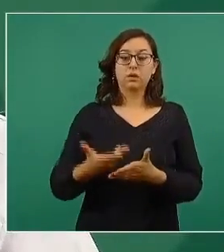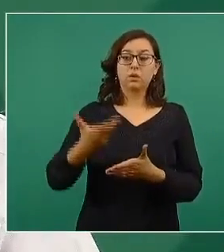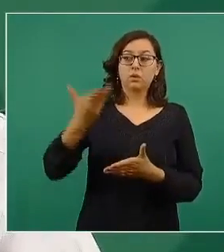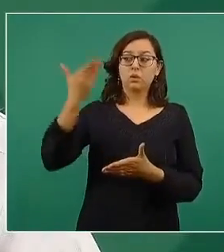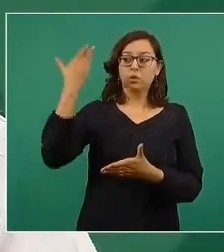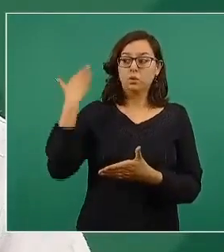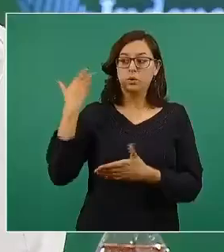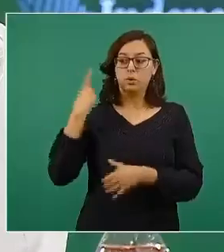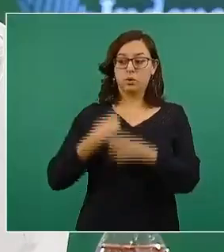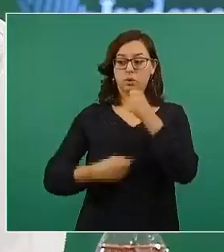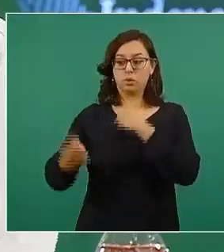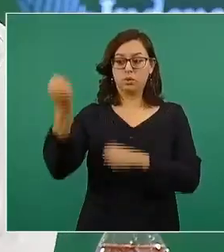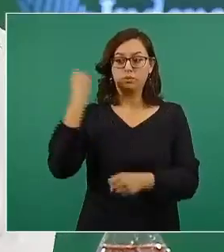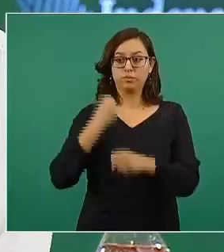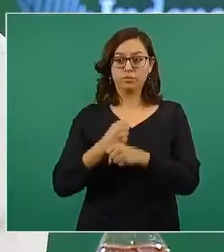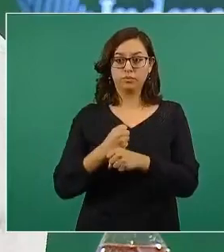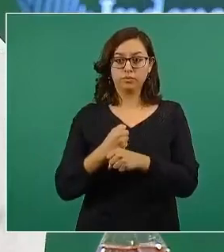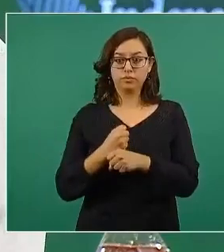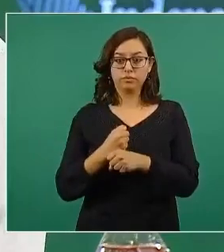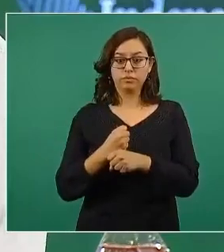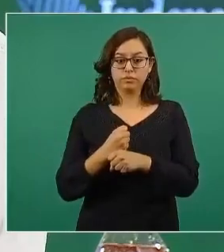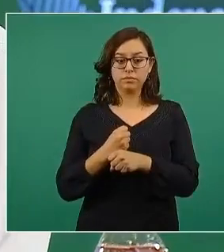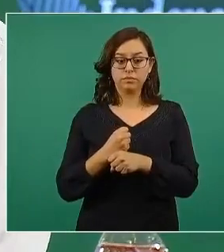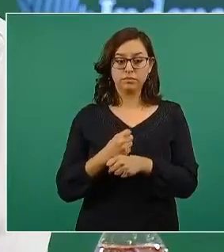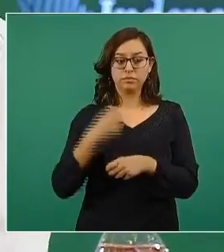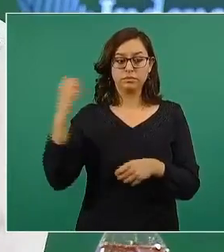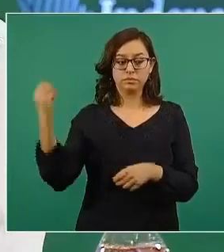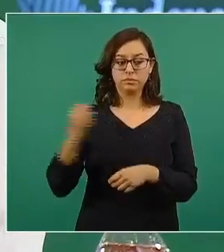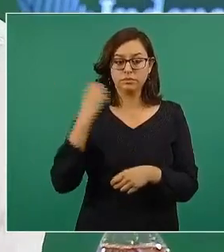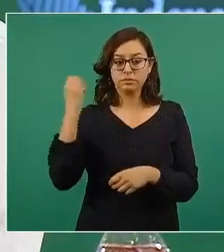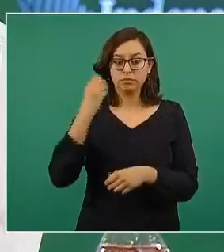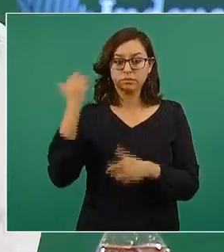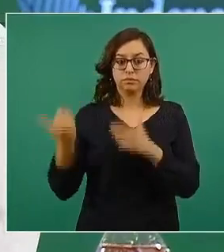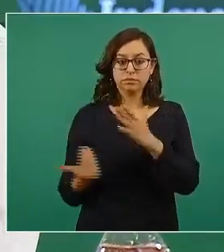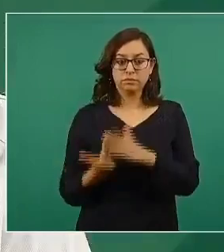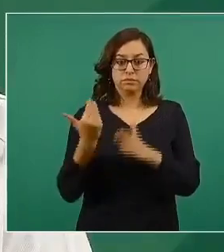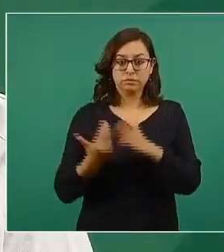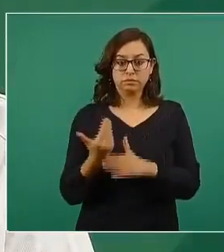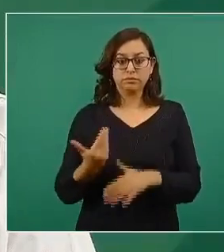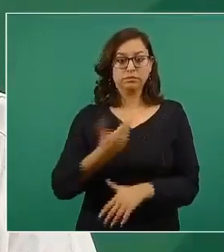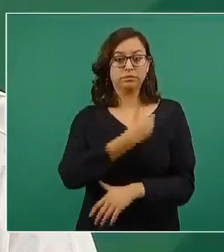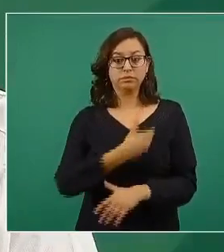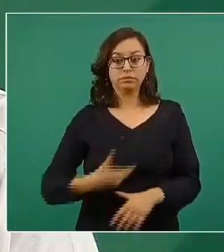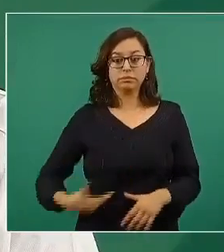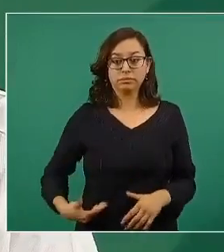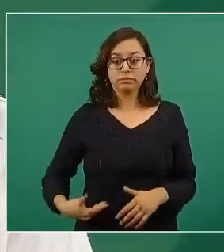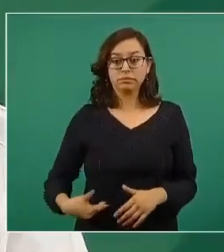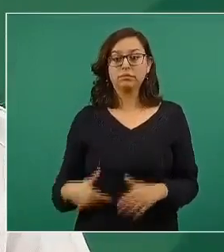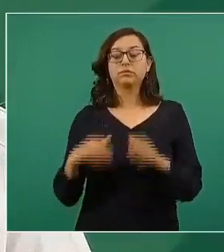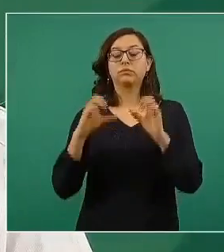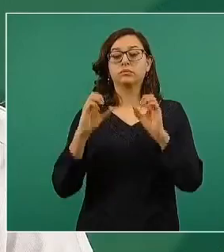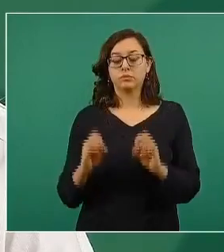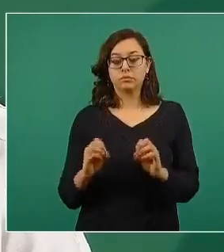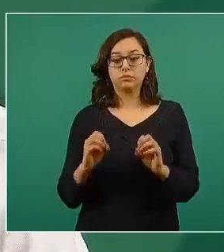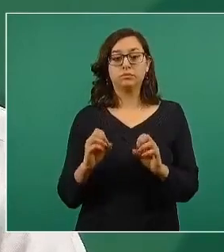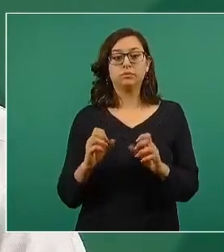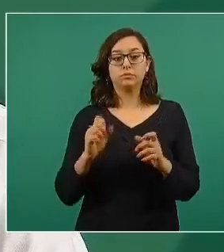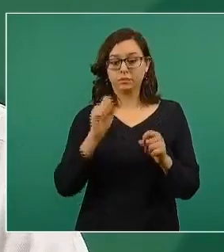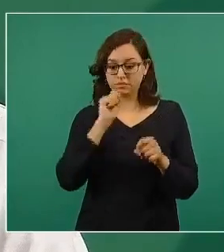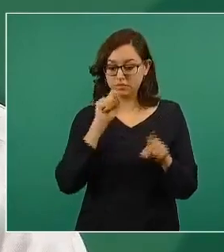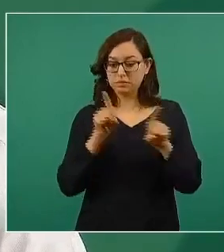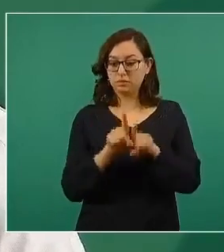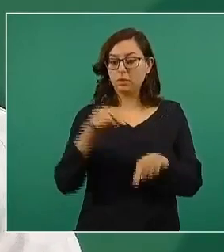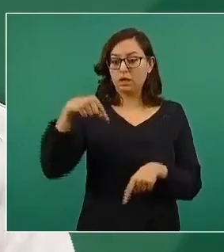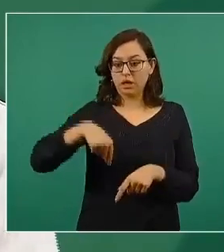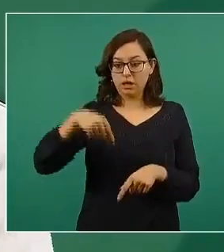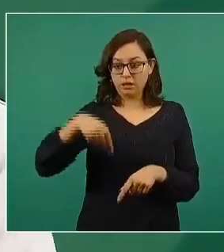habíamos destacado, incluso en la conferencia matutina del presidente o aquí, el hecho de que el conocimiento que se tenía en